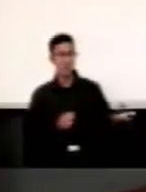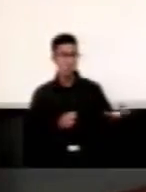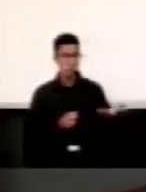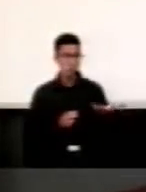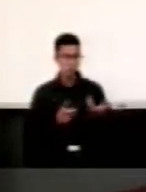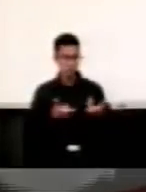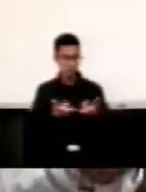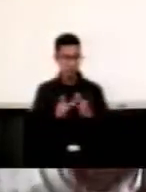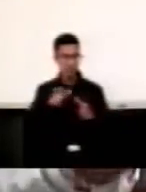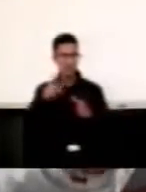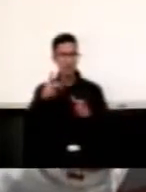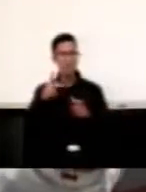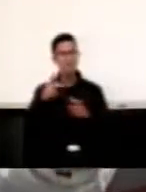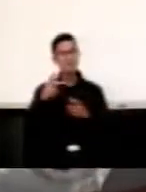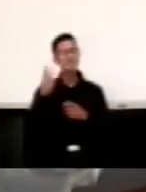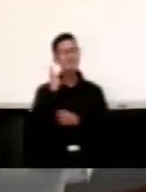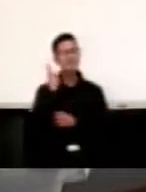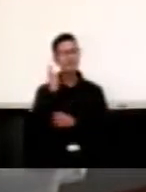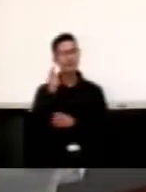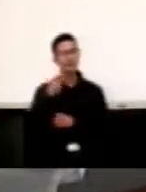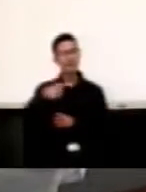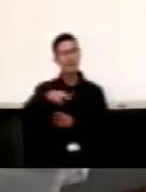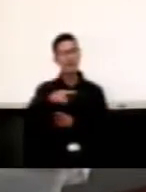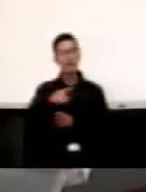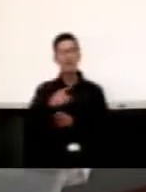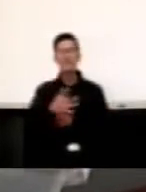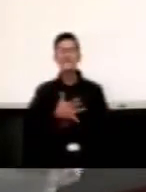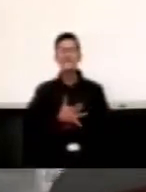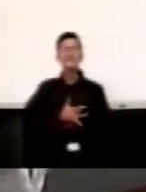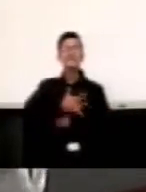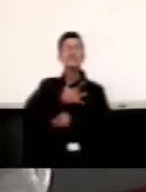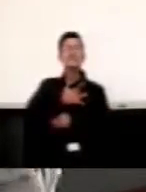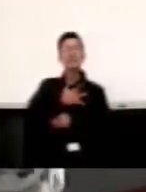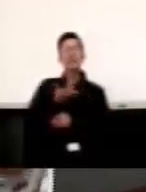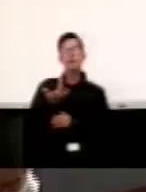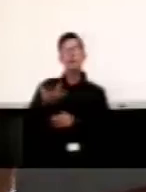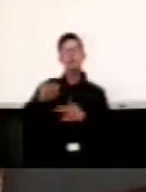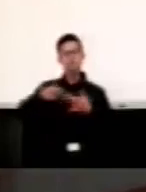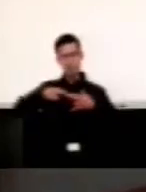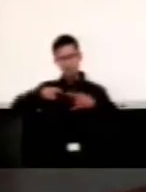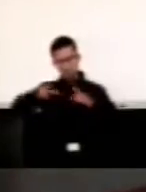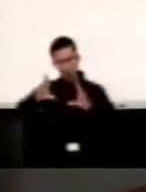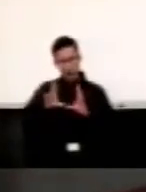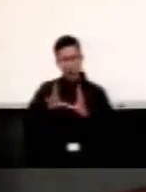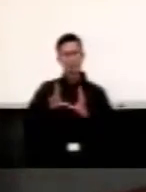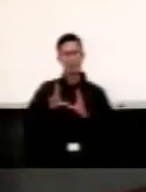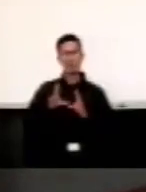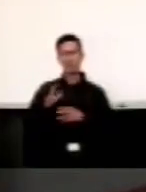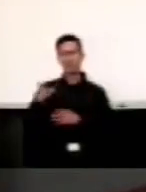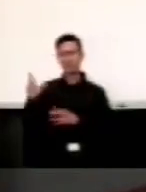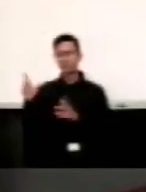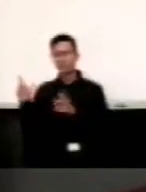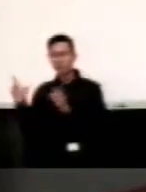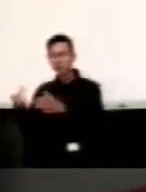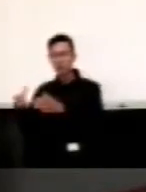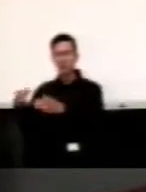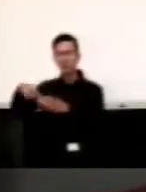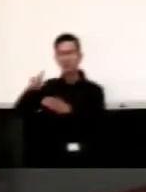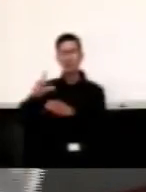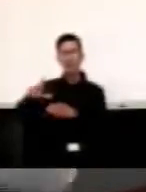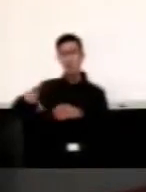sintamos representados en el gobierno. No sé qué esté pasando, que hoy no nos estamos